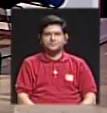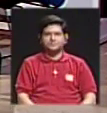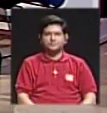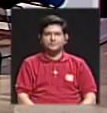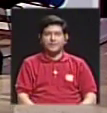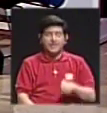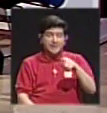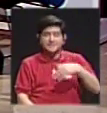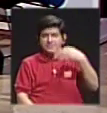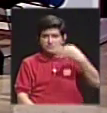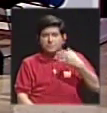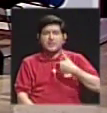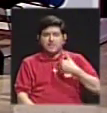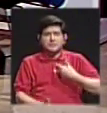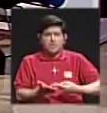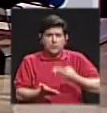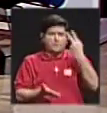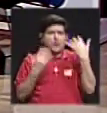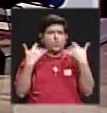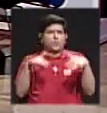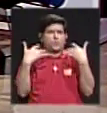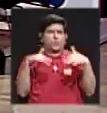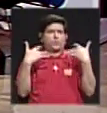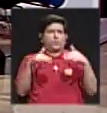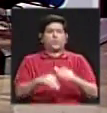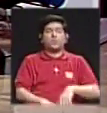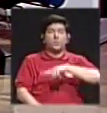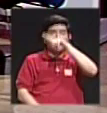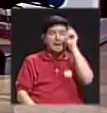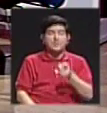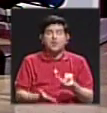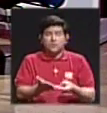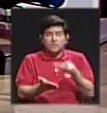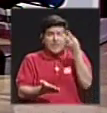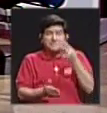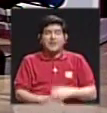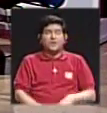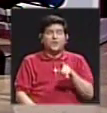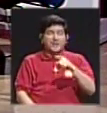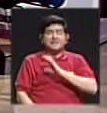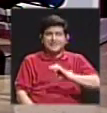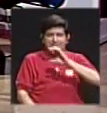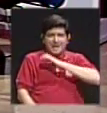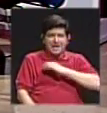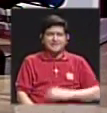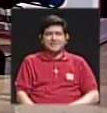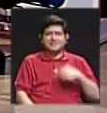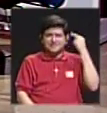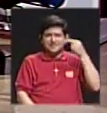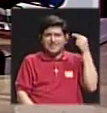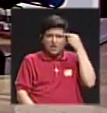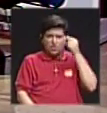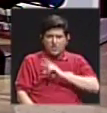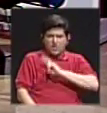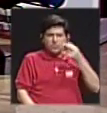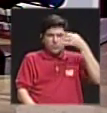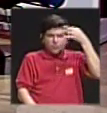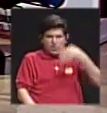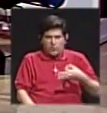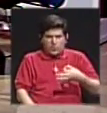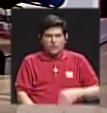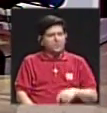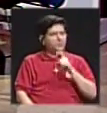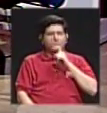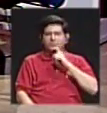un formalismo que tiene un costo muy alto. Que tiene un costo, o sea, tiene un precio. La pregunta precio, es la cuánto pagamos. Vale la confesionalidad del Estado, ¿verdad? Qué difícil poderla